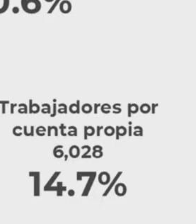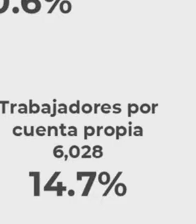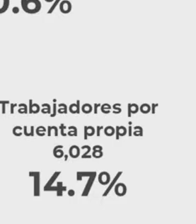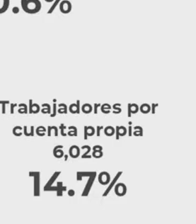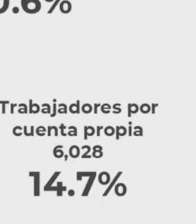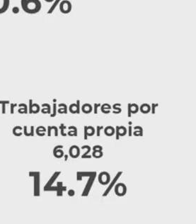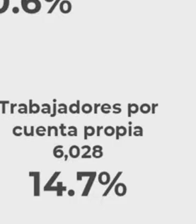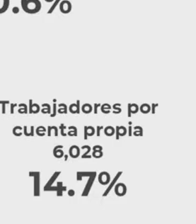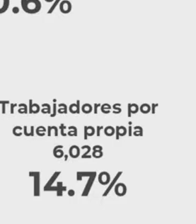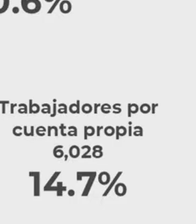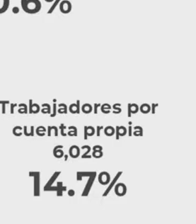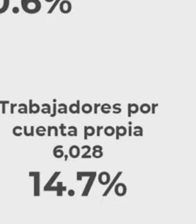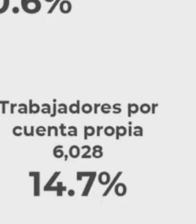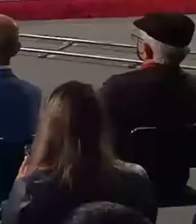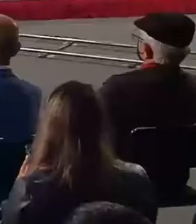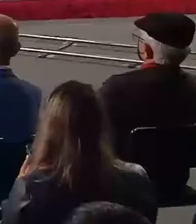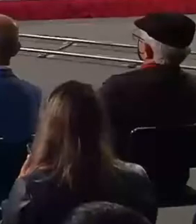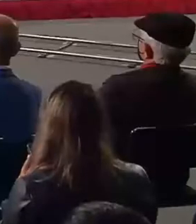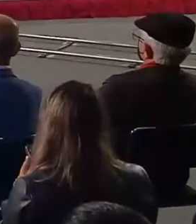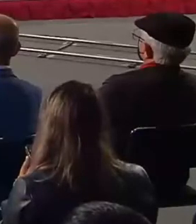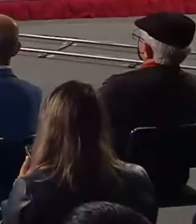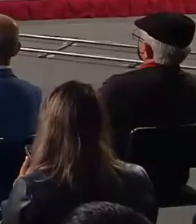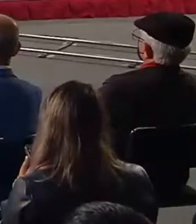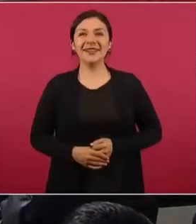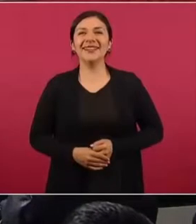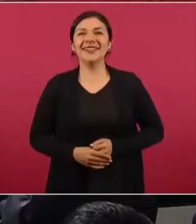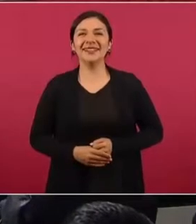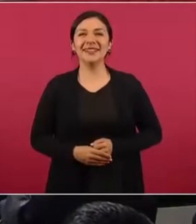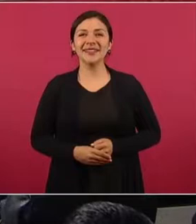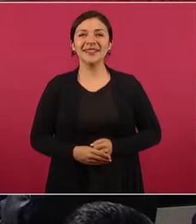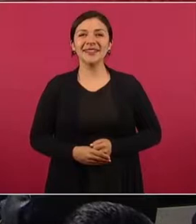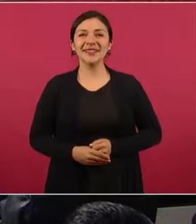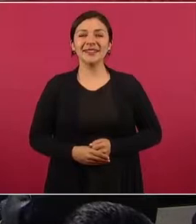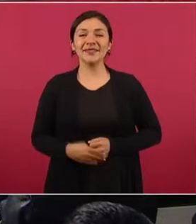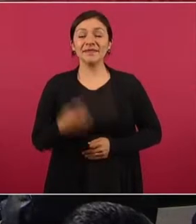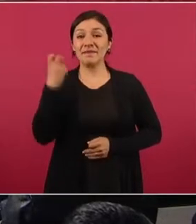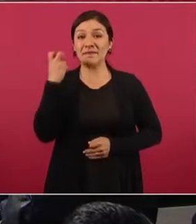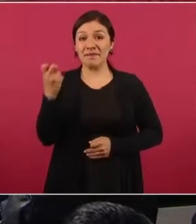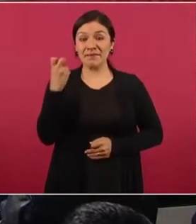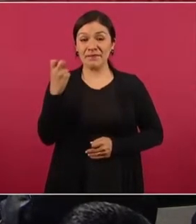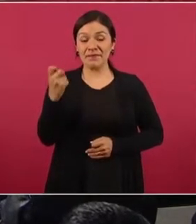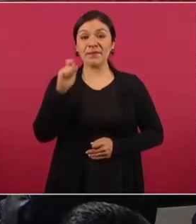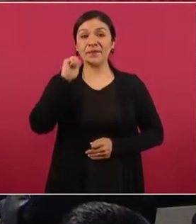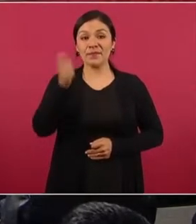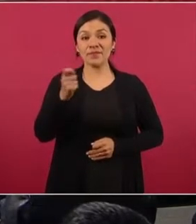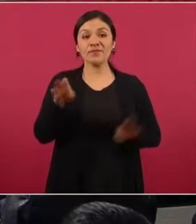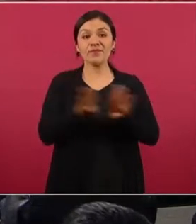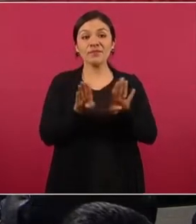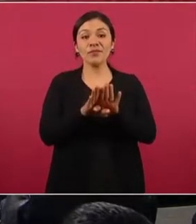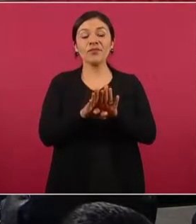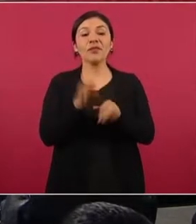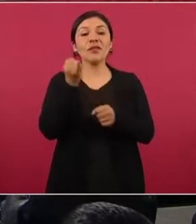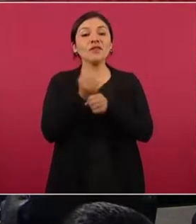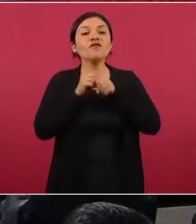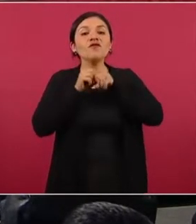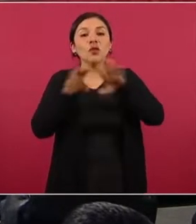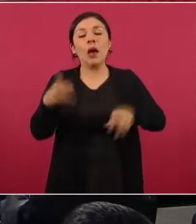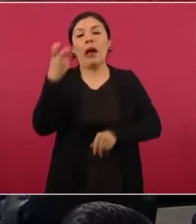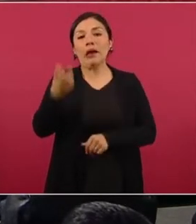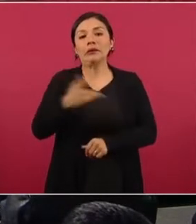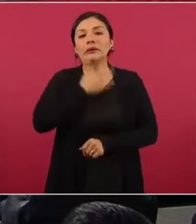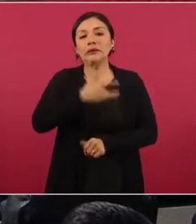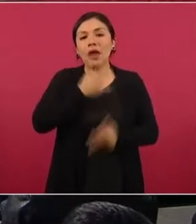periodismo y que no están en las estadísticas oficiales, pero bueno, estas son las estadísticas sobre las que partimos